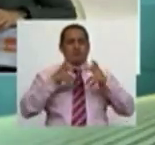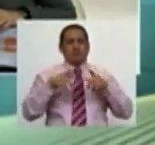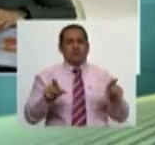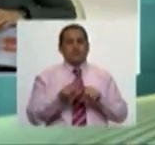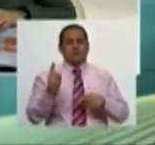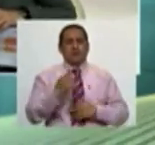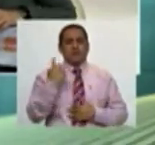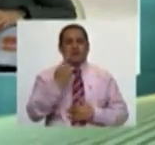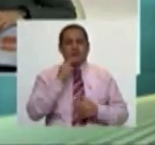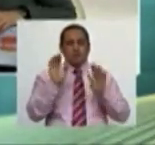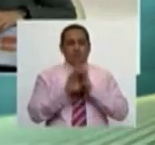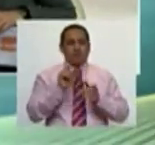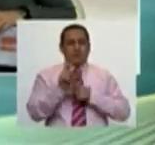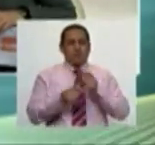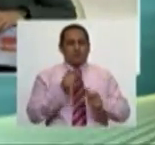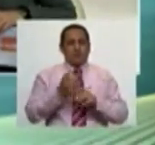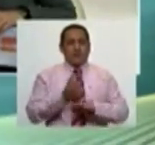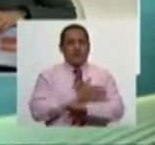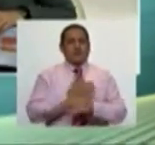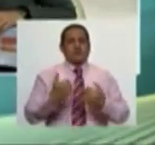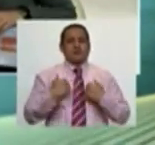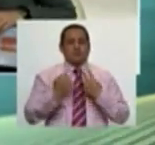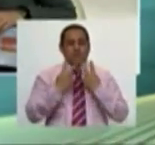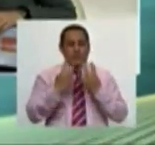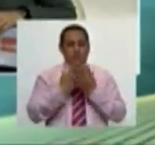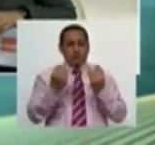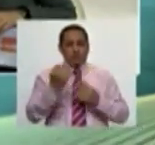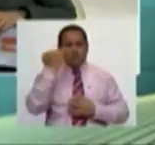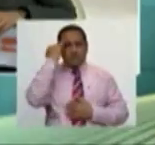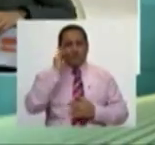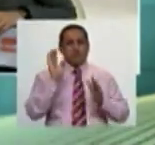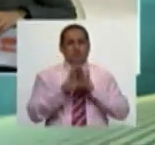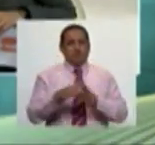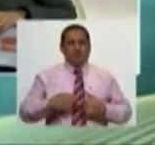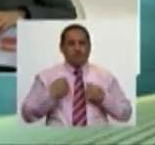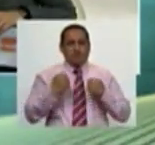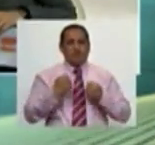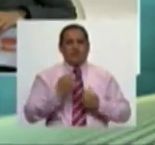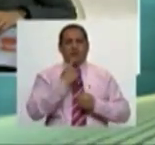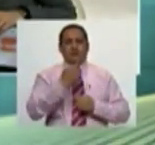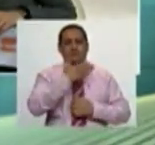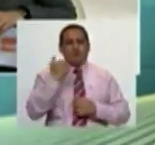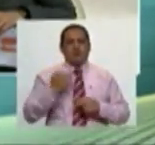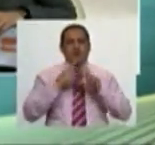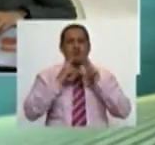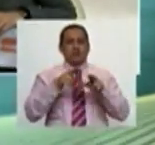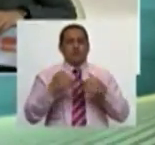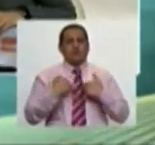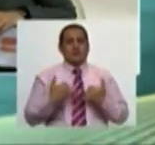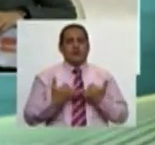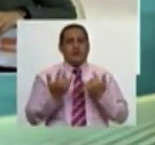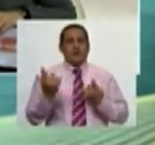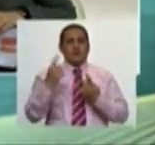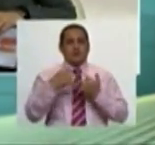en el mundo. En general, las personas tenemos esta idea de cuanto más duro se es, mejores resultados